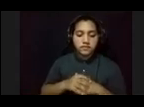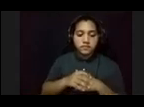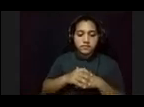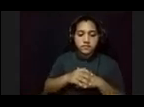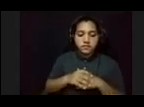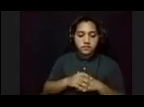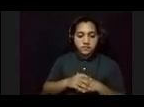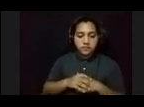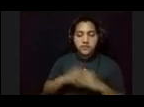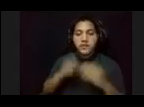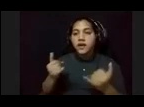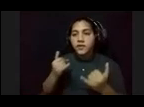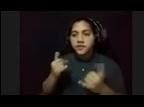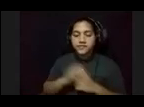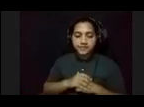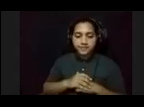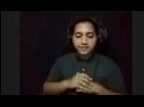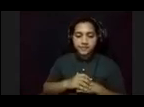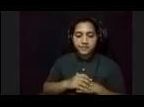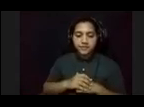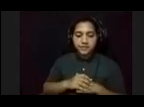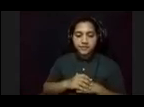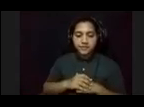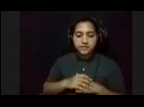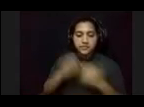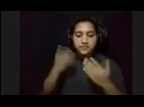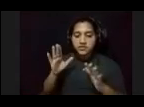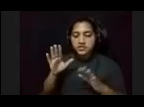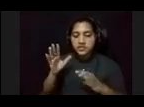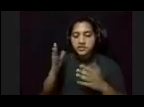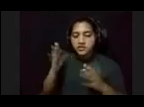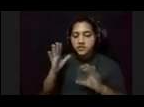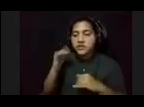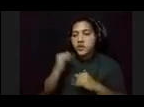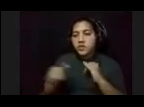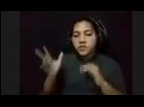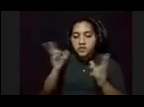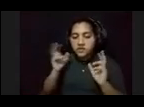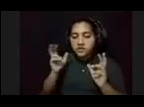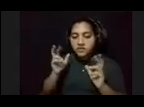me fui ahora. No sé dónde no sé dónde me quedé.